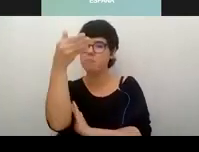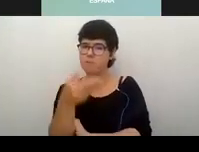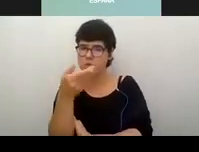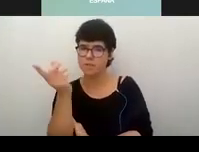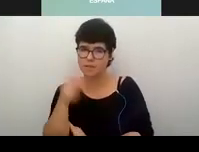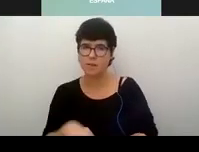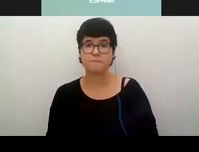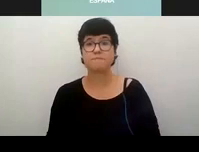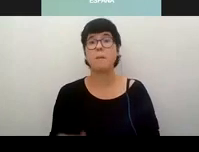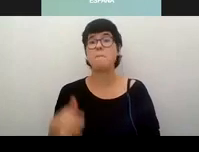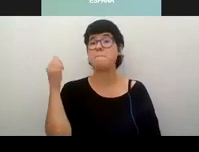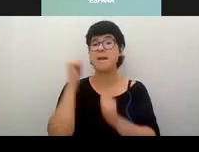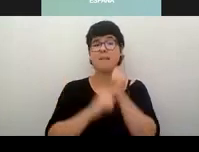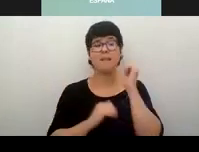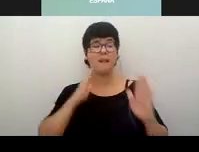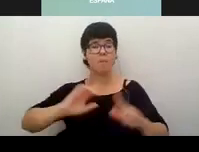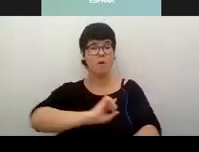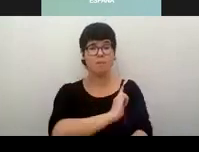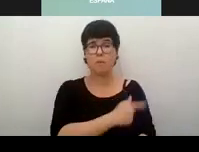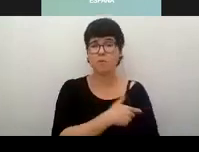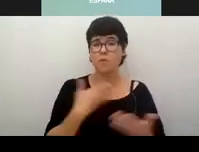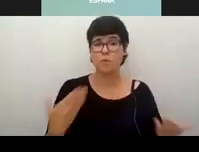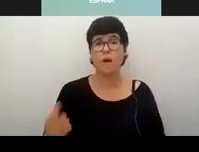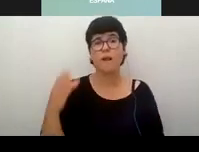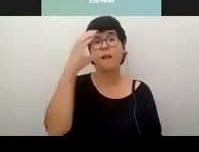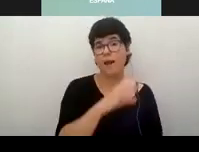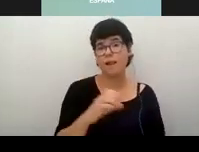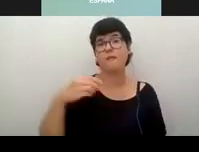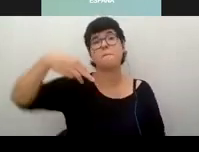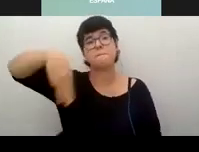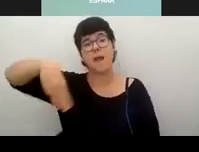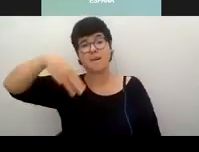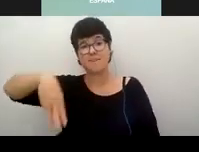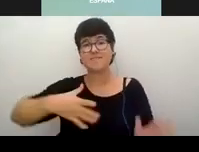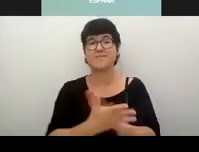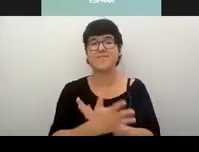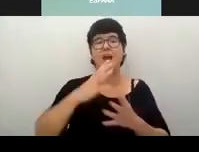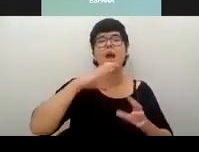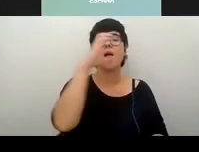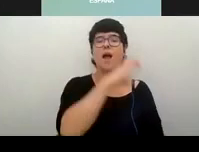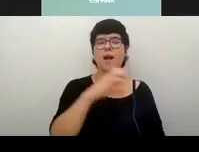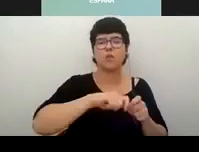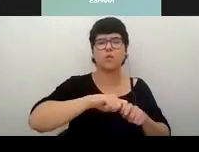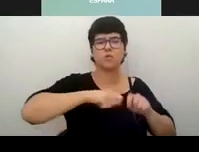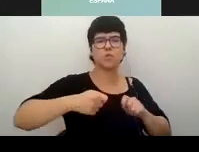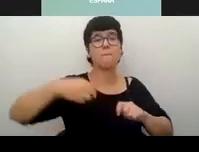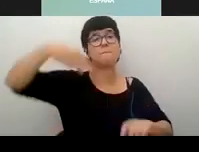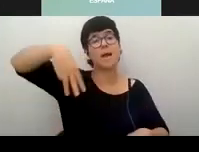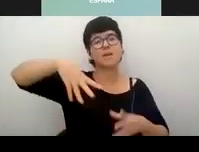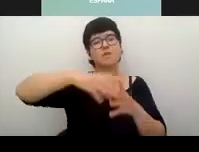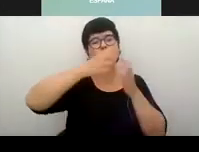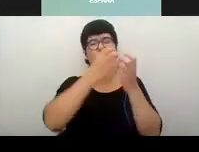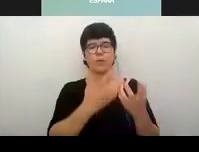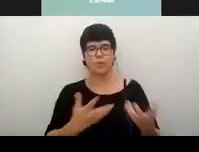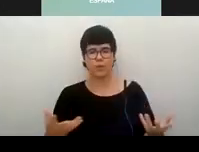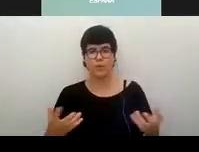Minerales adecuados en esta fase, pues además del calcio y el magnesio, recordar calcio, contracción, magnesio, relajación, tenemos el hierro. El hierro